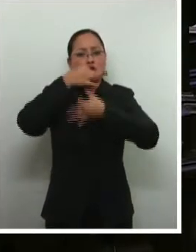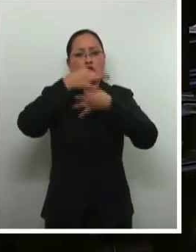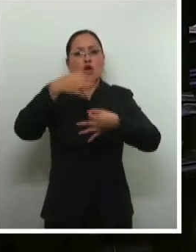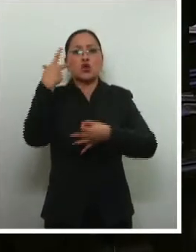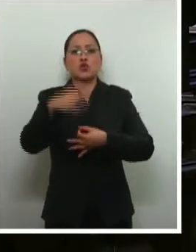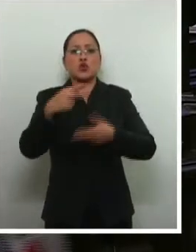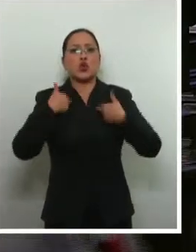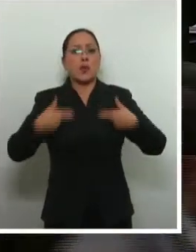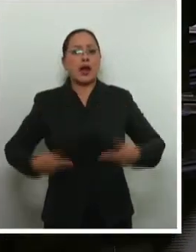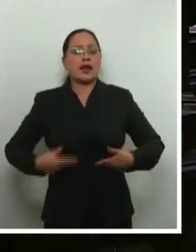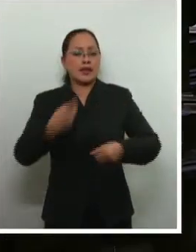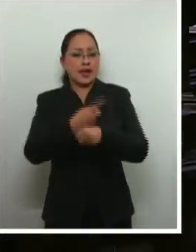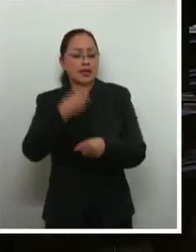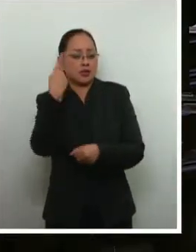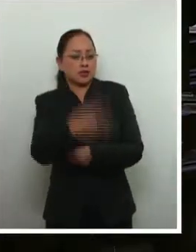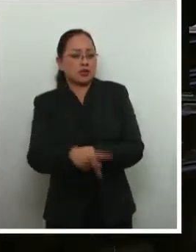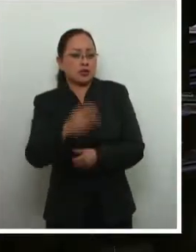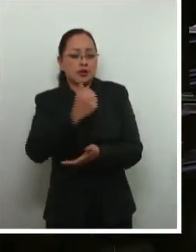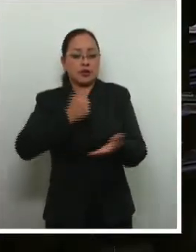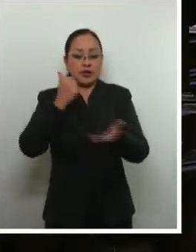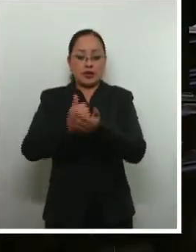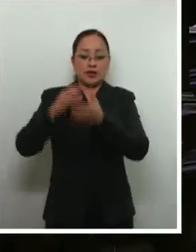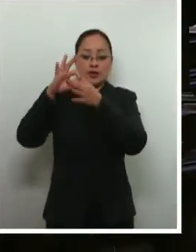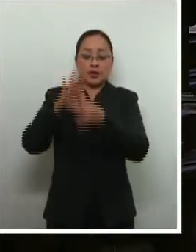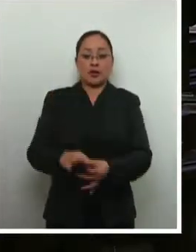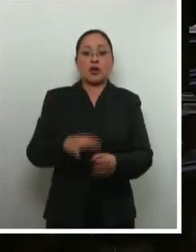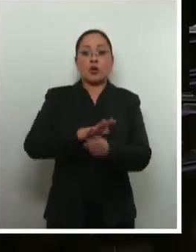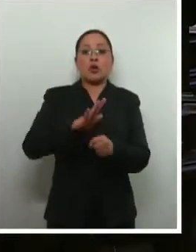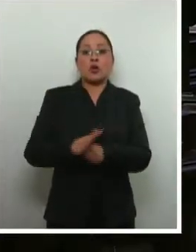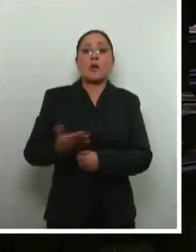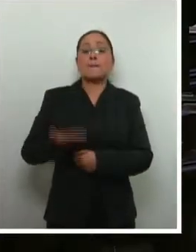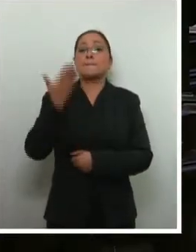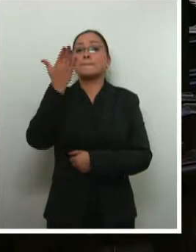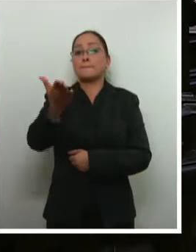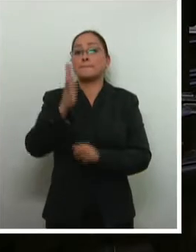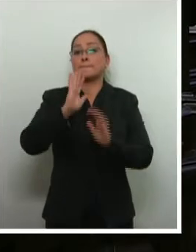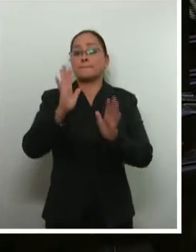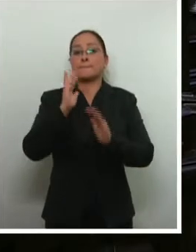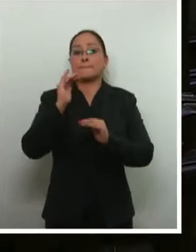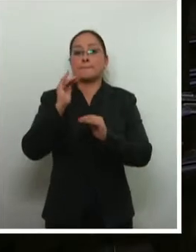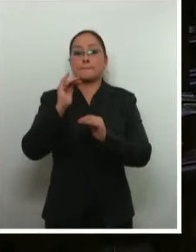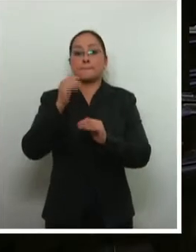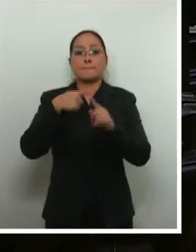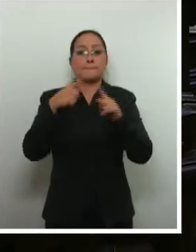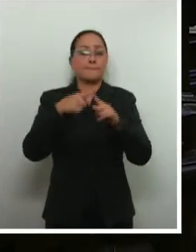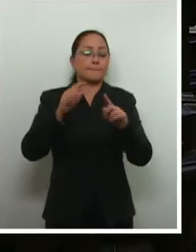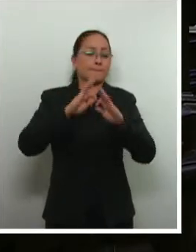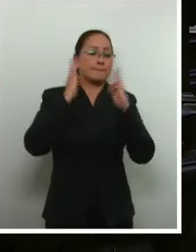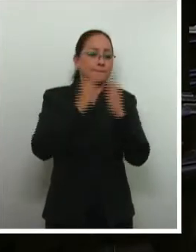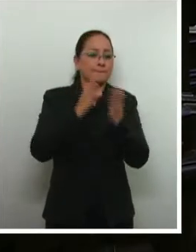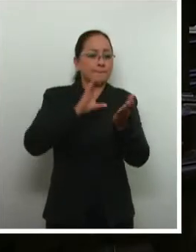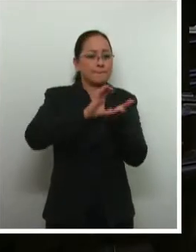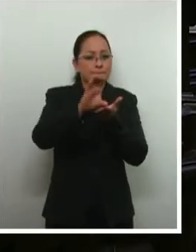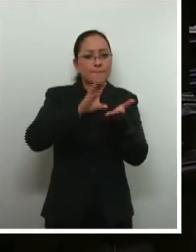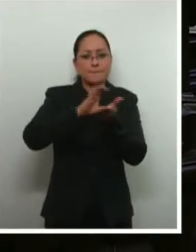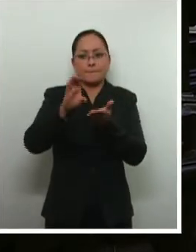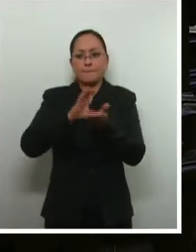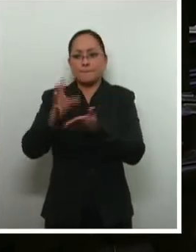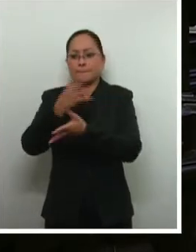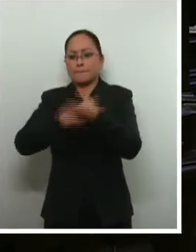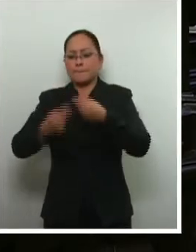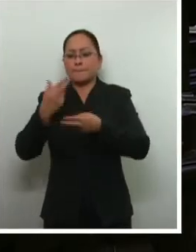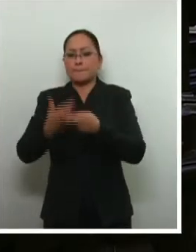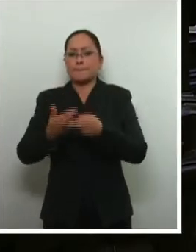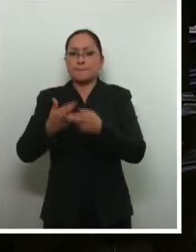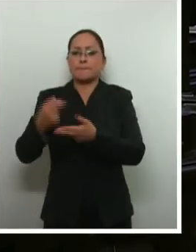Patrimonio de la Humanidad en la ciudad, se solicitarán y destinarán, entre otras fuentes de financiamiento,